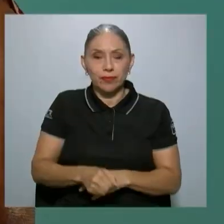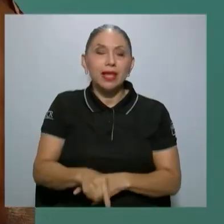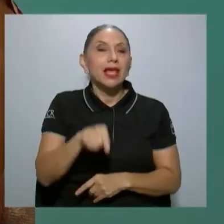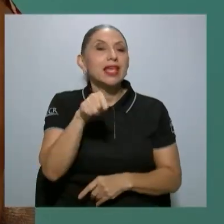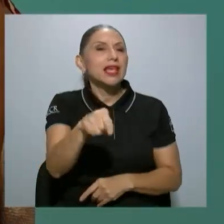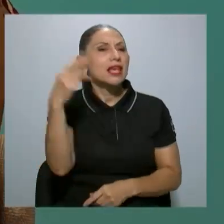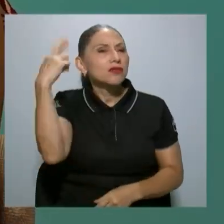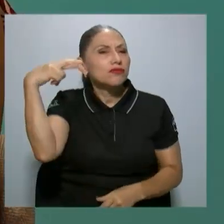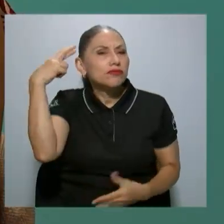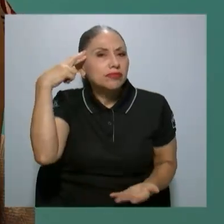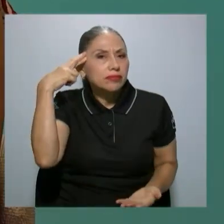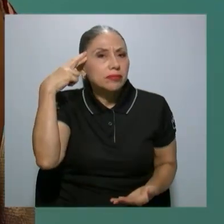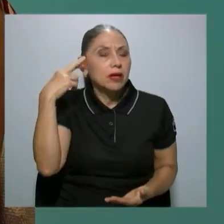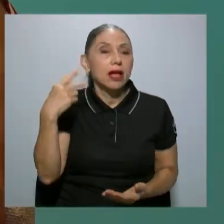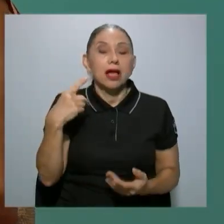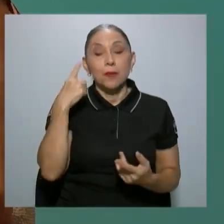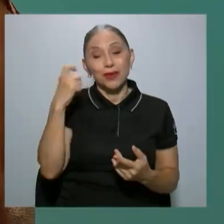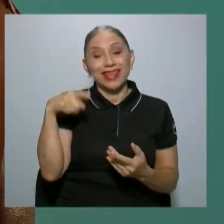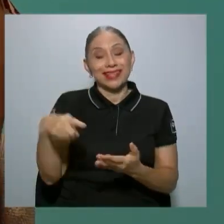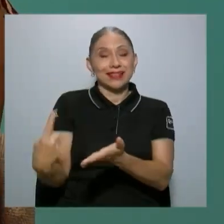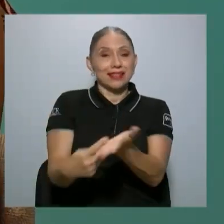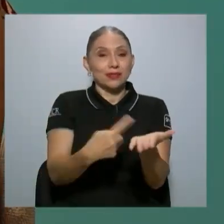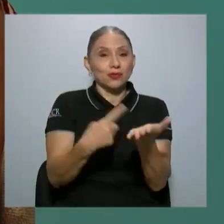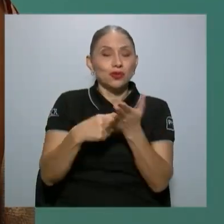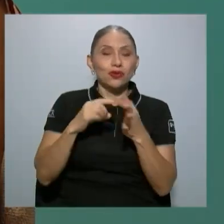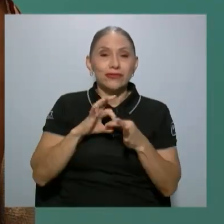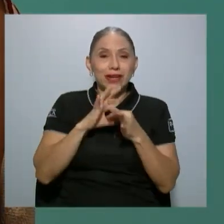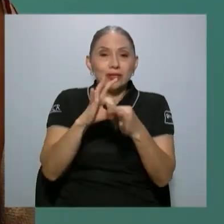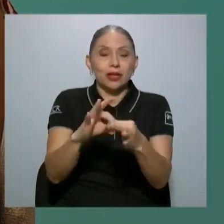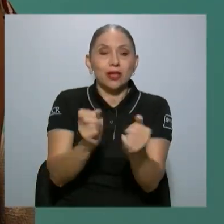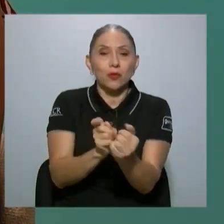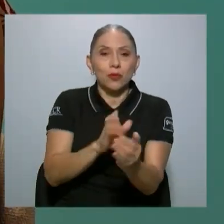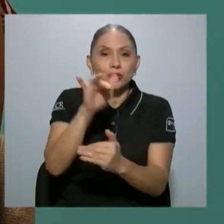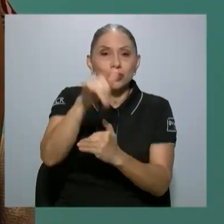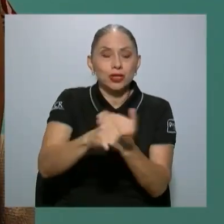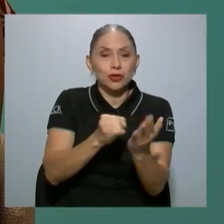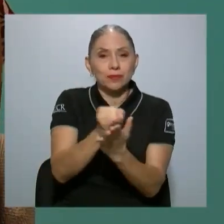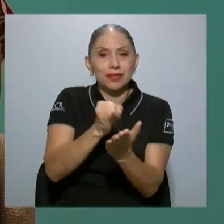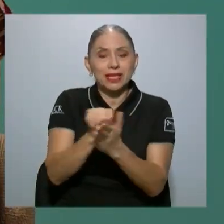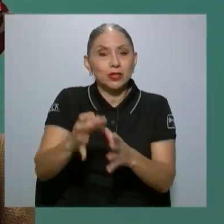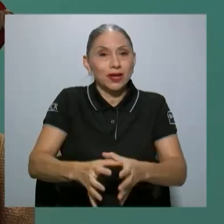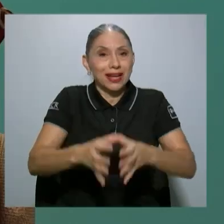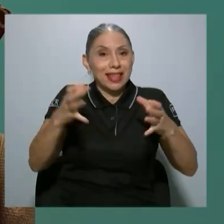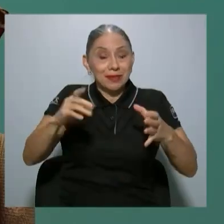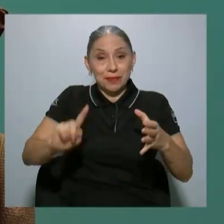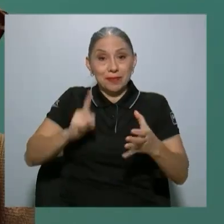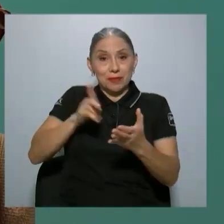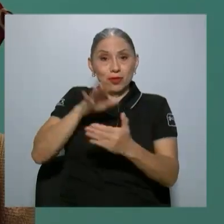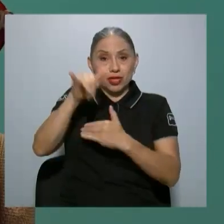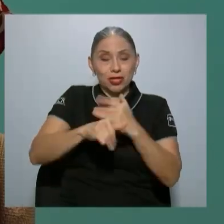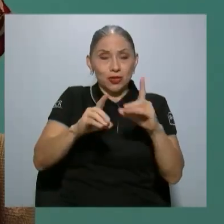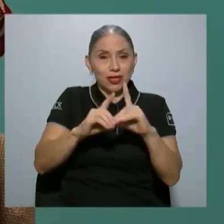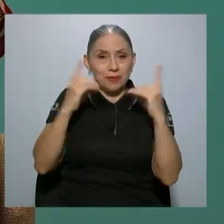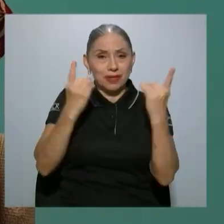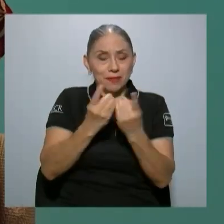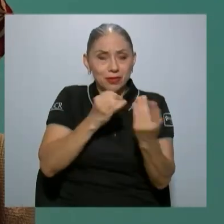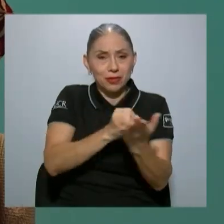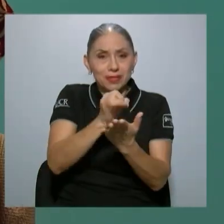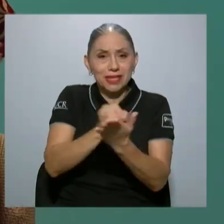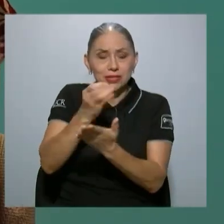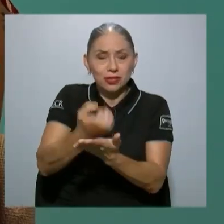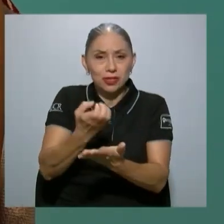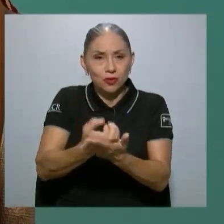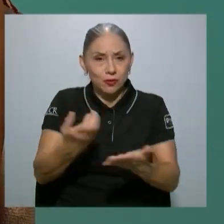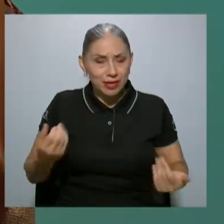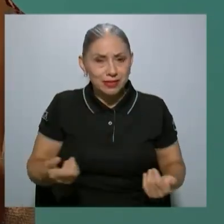porque además esa discusión estaba relacionada con un proyecto de investigación grande, que fue el primer proyecto del Departamento de Investigaciones